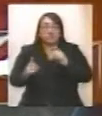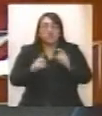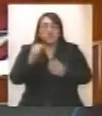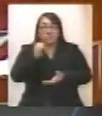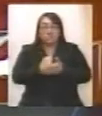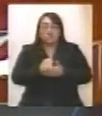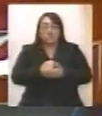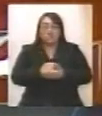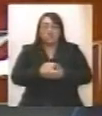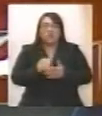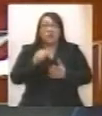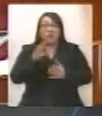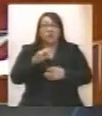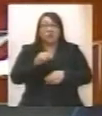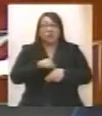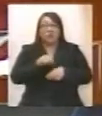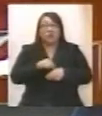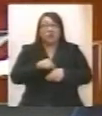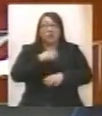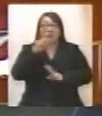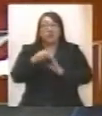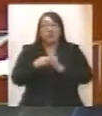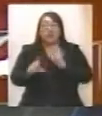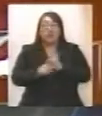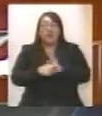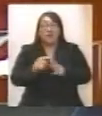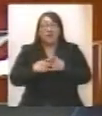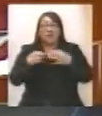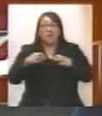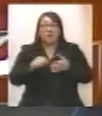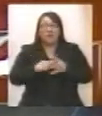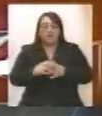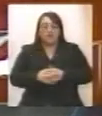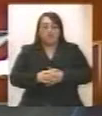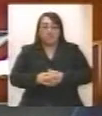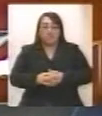y aprobar en su momento los proyectos de ley que permitirán